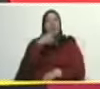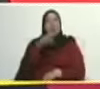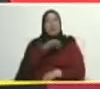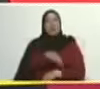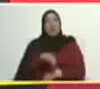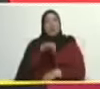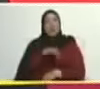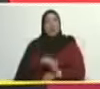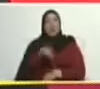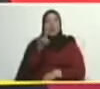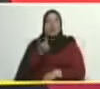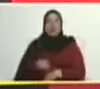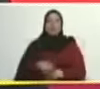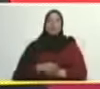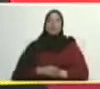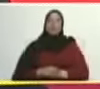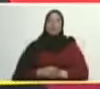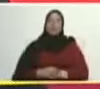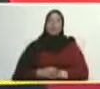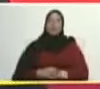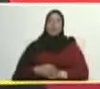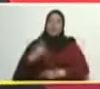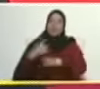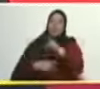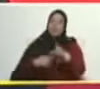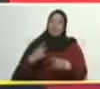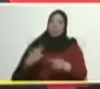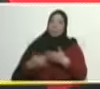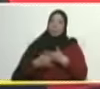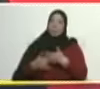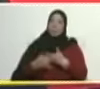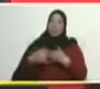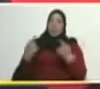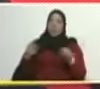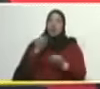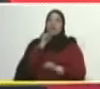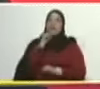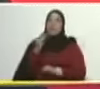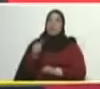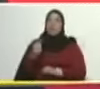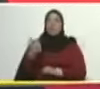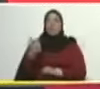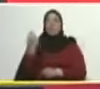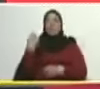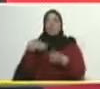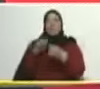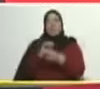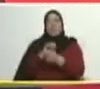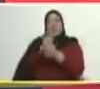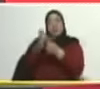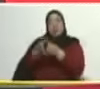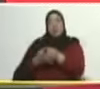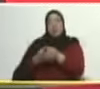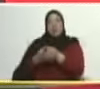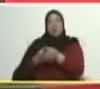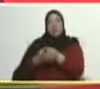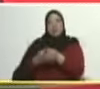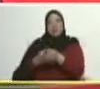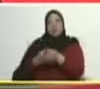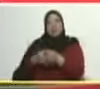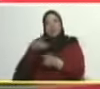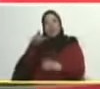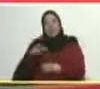económica exacerbada por los persistentes efectos negativos de la pandemia del COVID-19, por